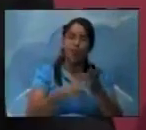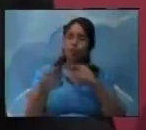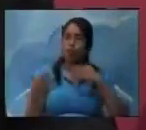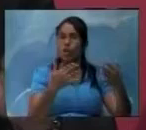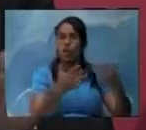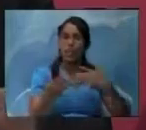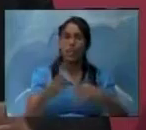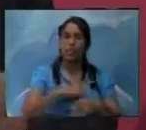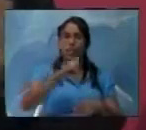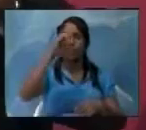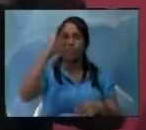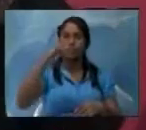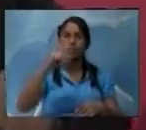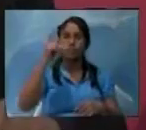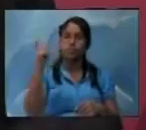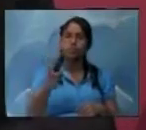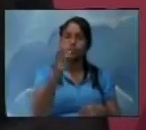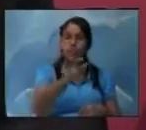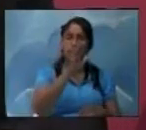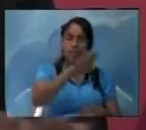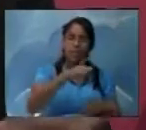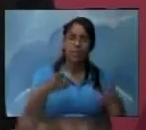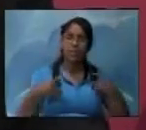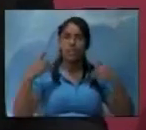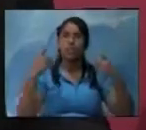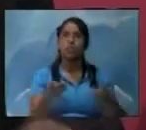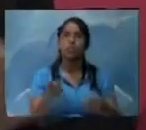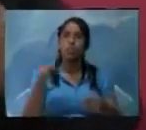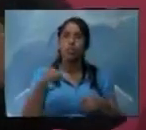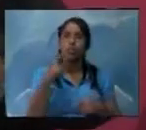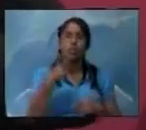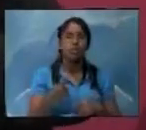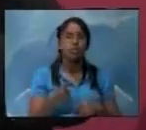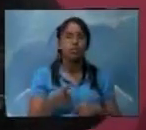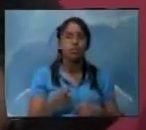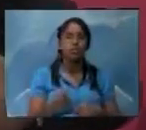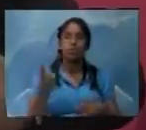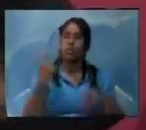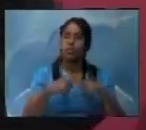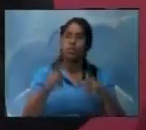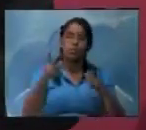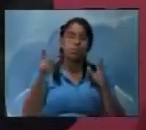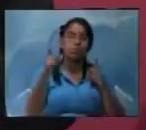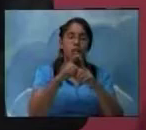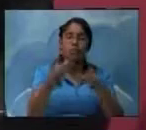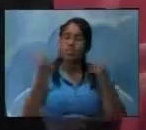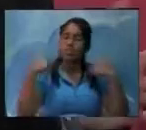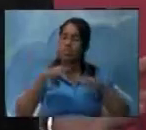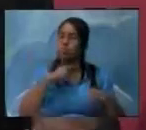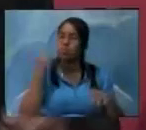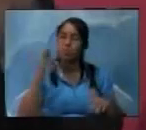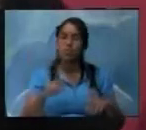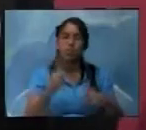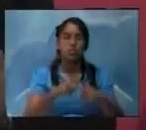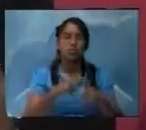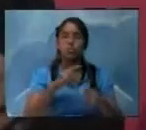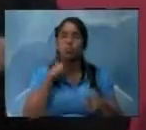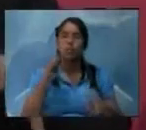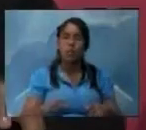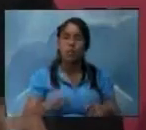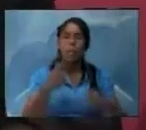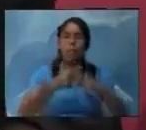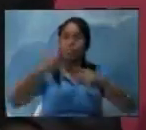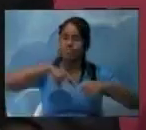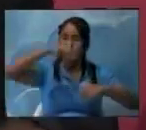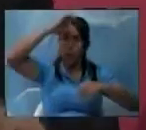de Dios, personas que estaban dispuestos, y ellos lo dijeron, bueno, en otras palabras, si perecemos, que perezcamos, pero